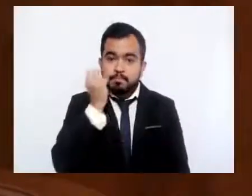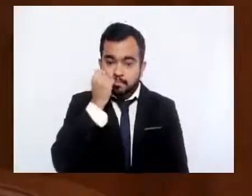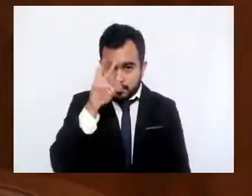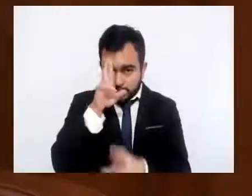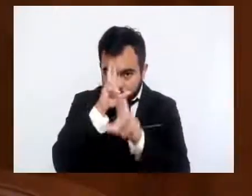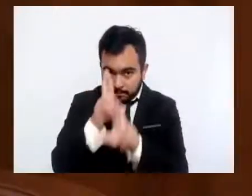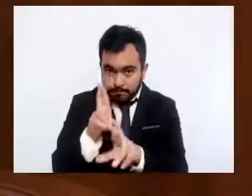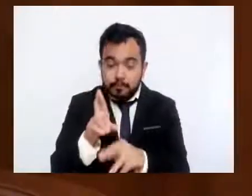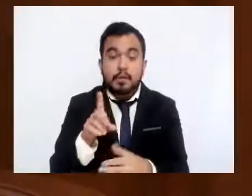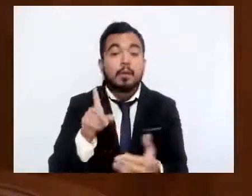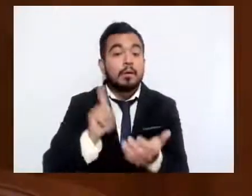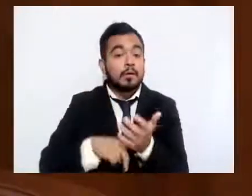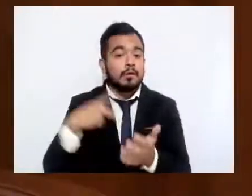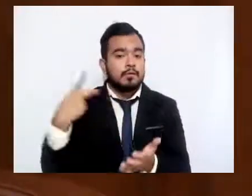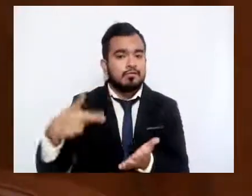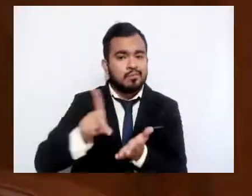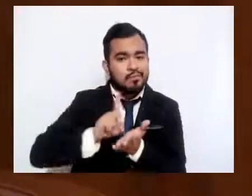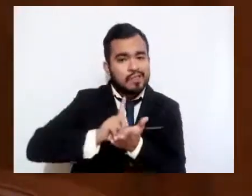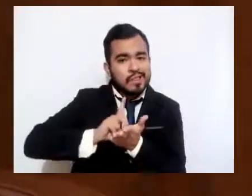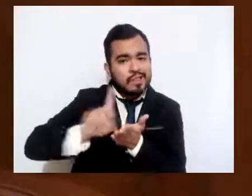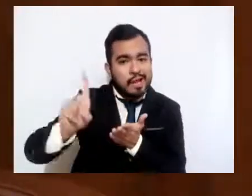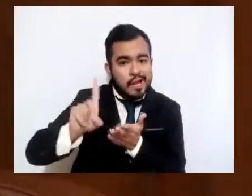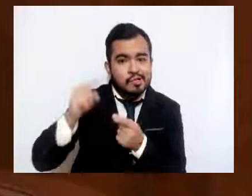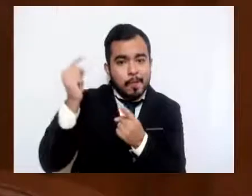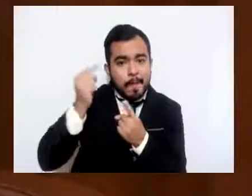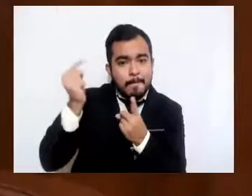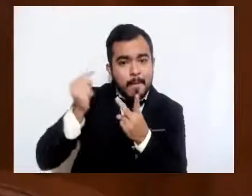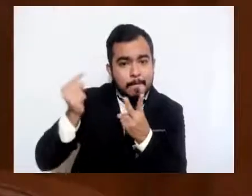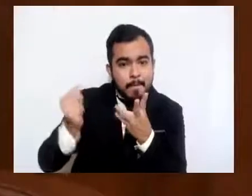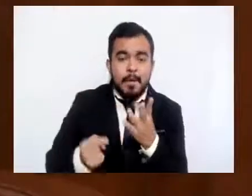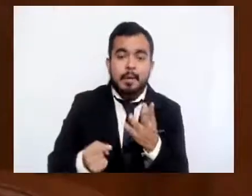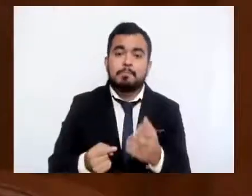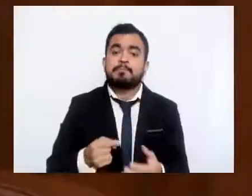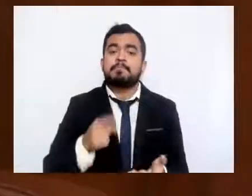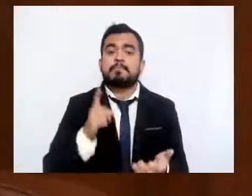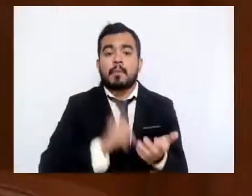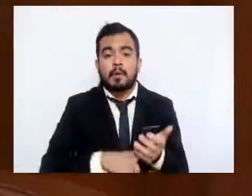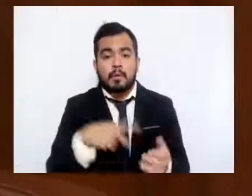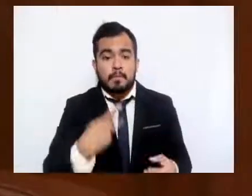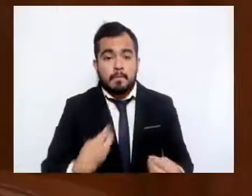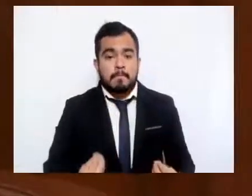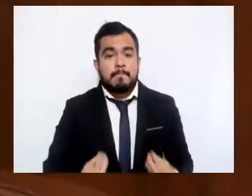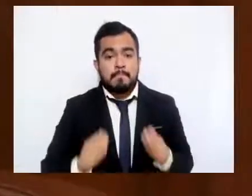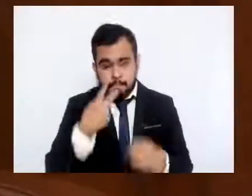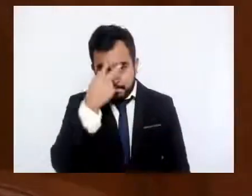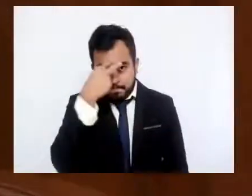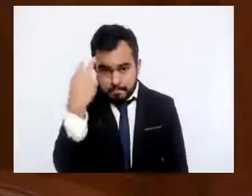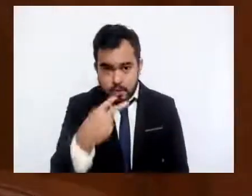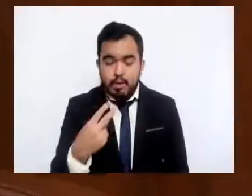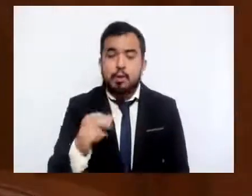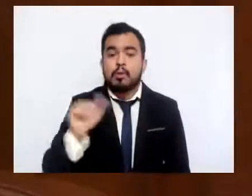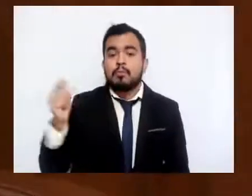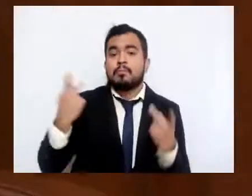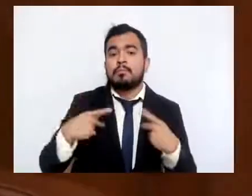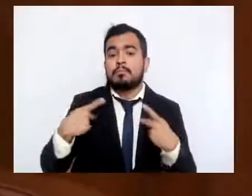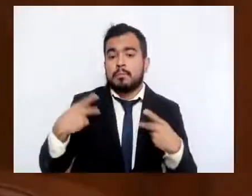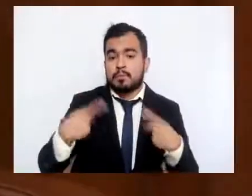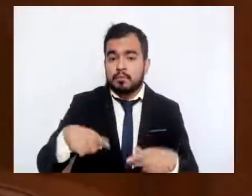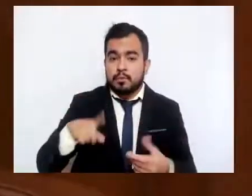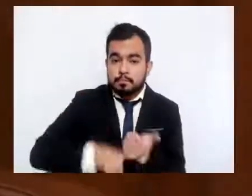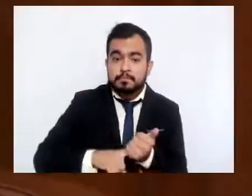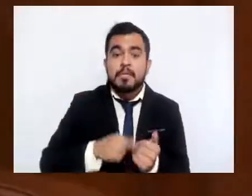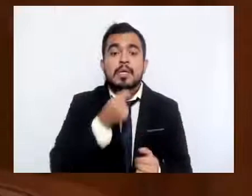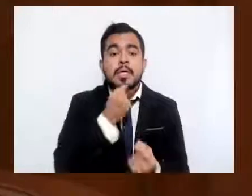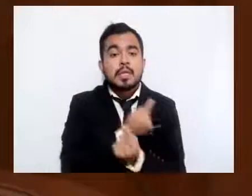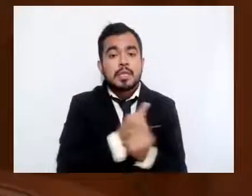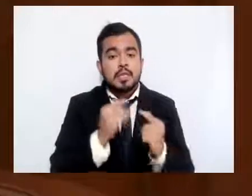individuales para nacionales como para extranjeros, la unidad familiar e interés superior de la niñez, asimismo la